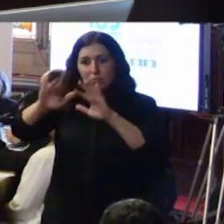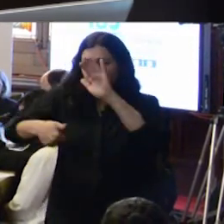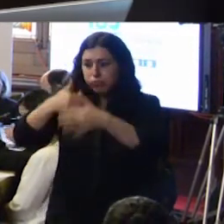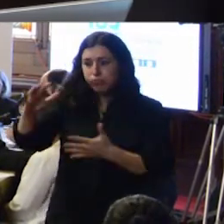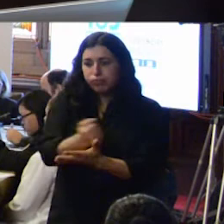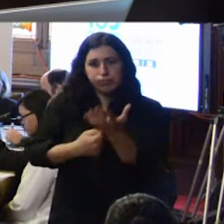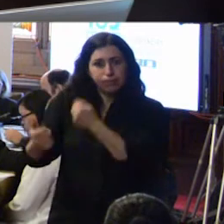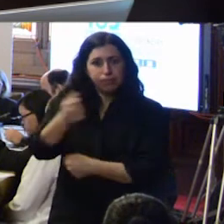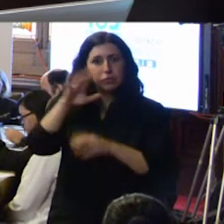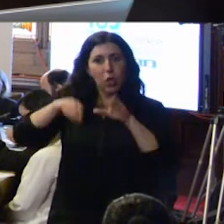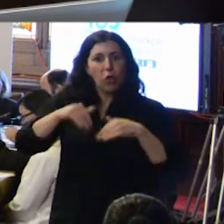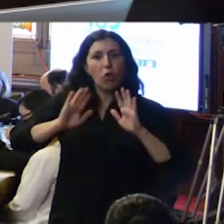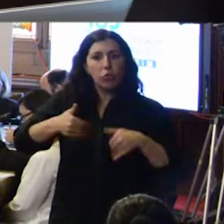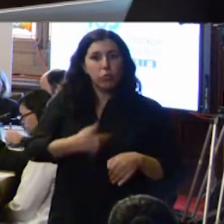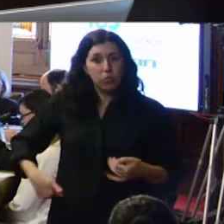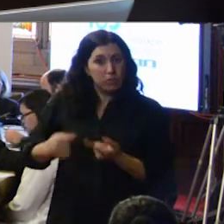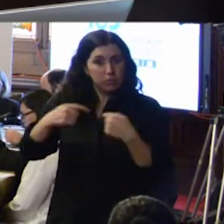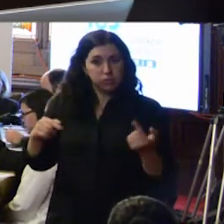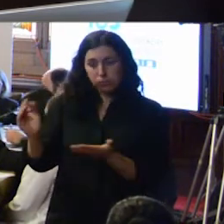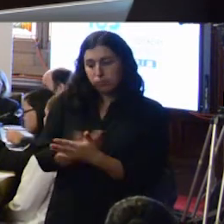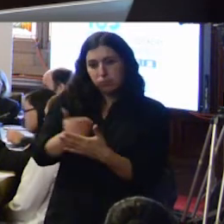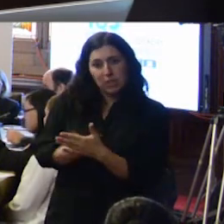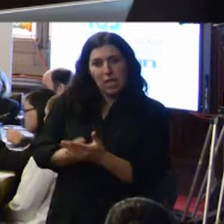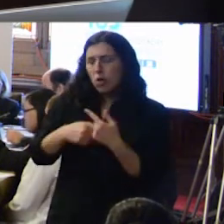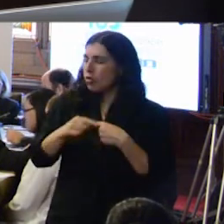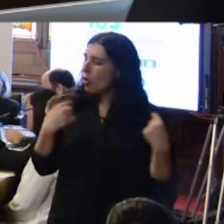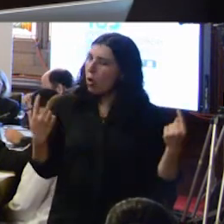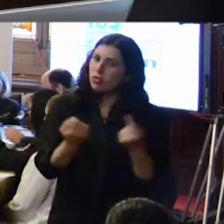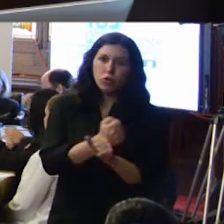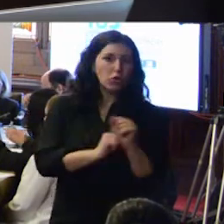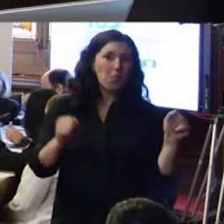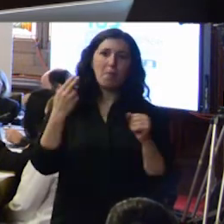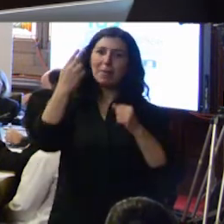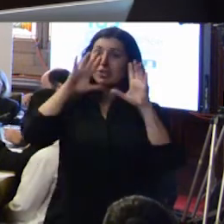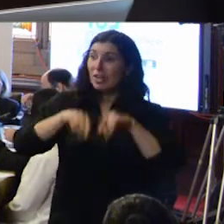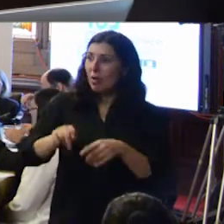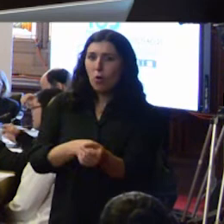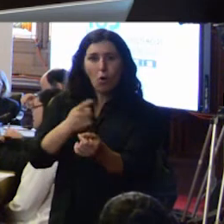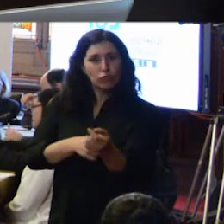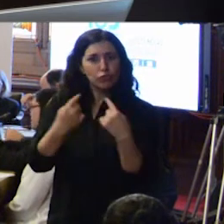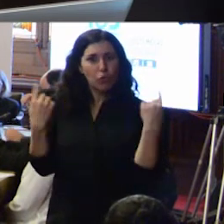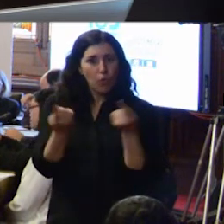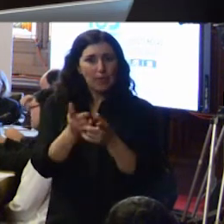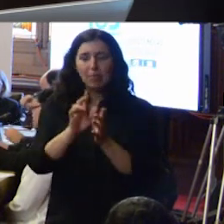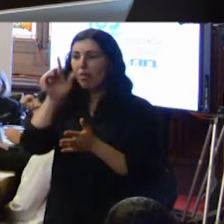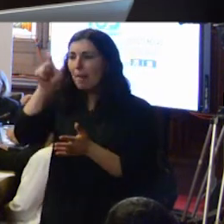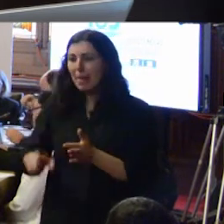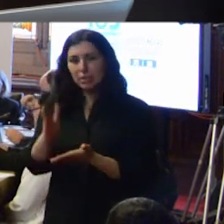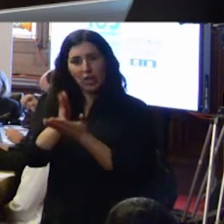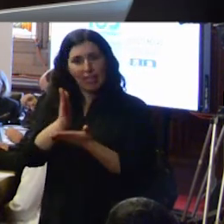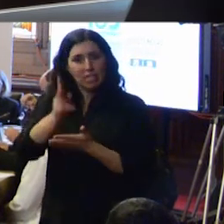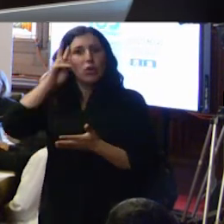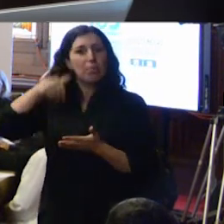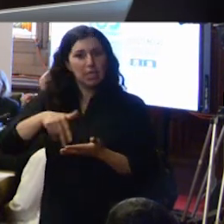humanos panameñas. No podemos permitir que esto se convierta en un modus operandi que afecte el derecho a opinar y a defender los derechos